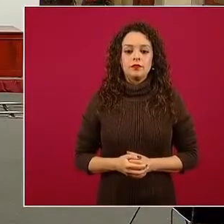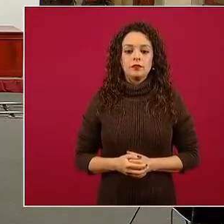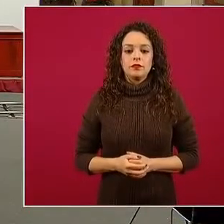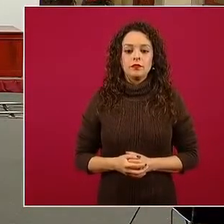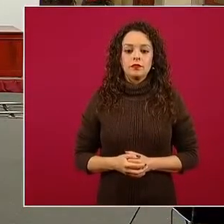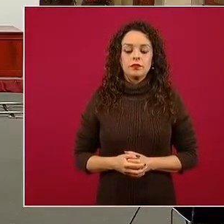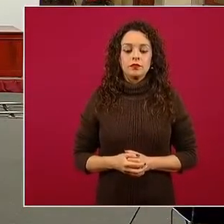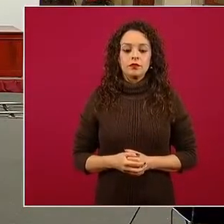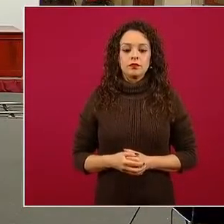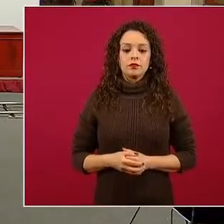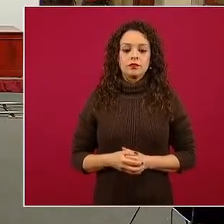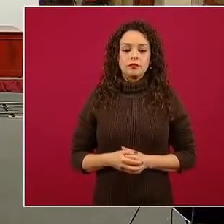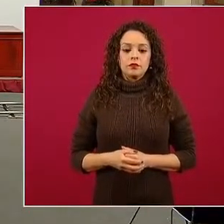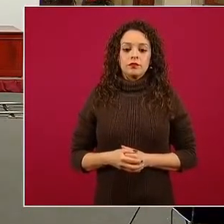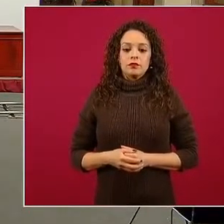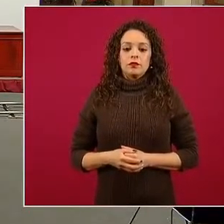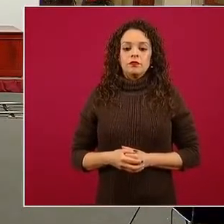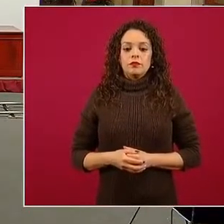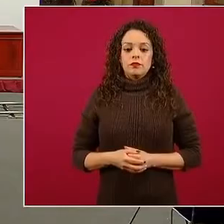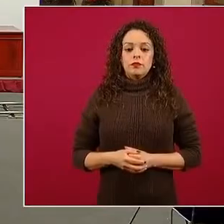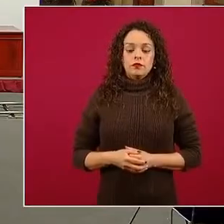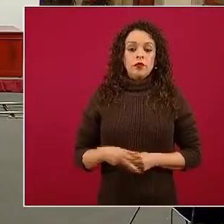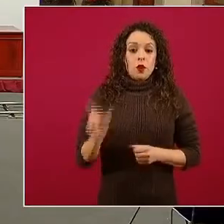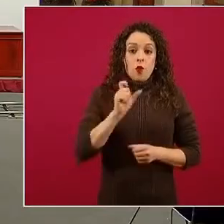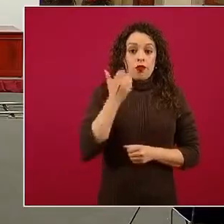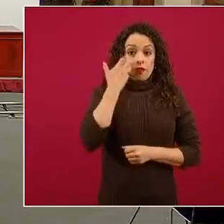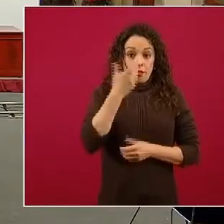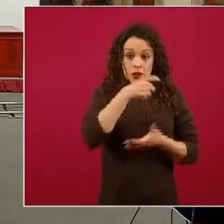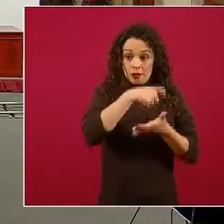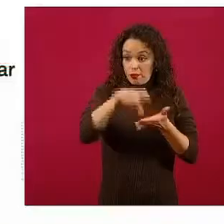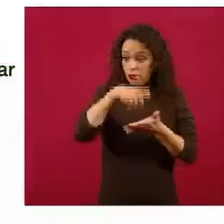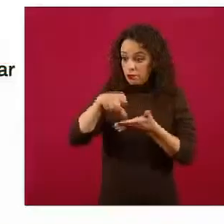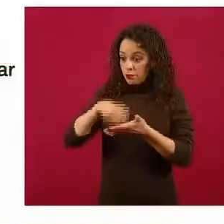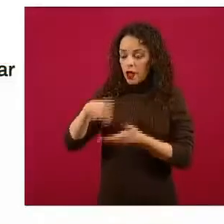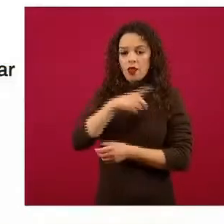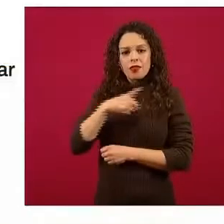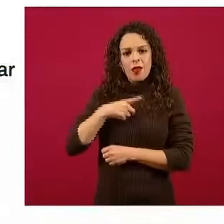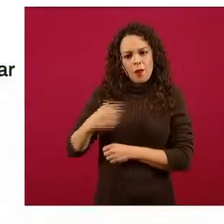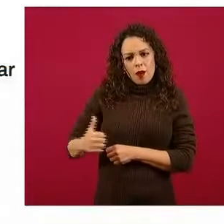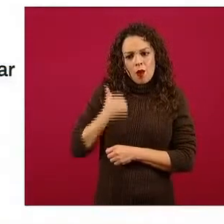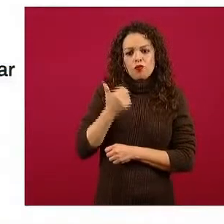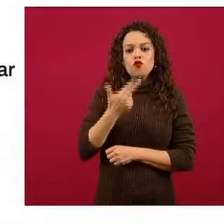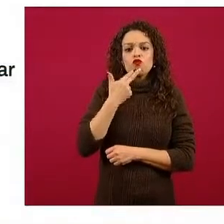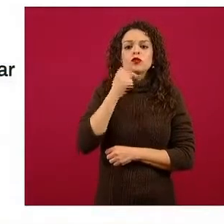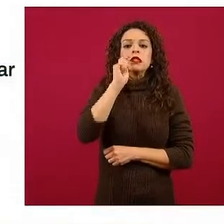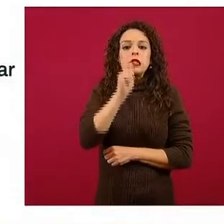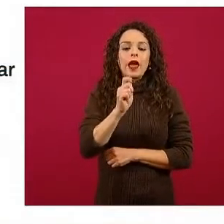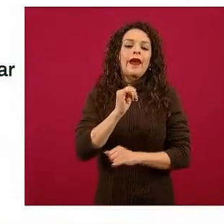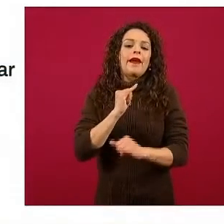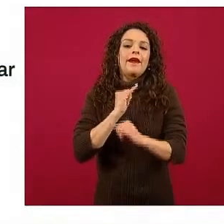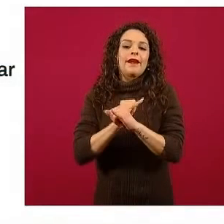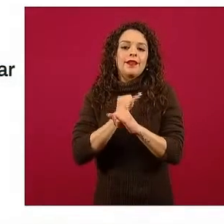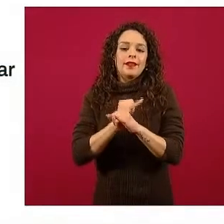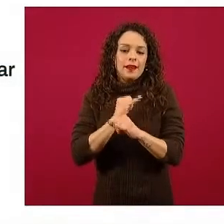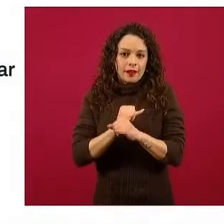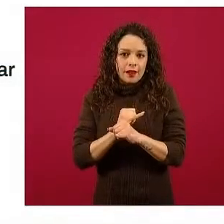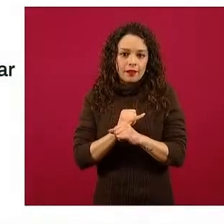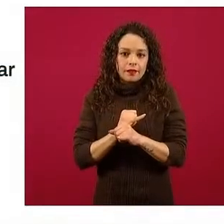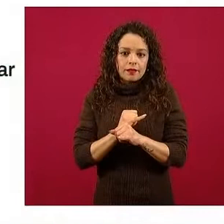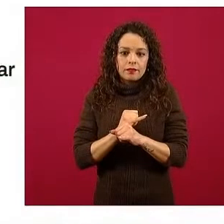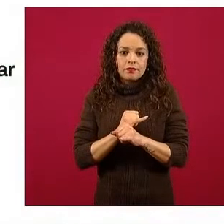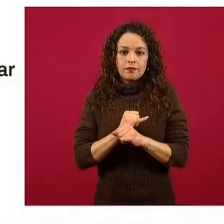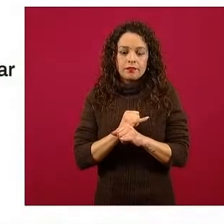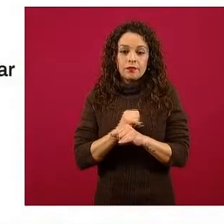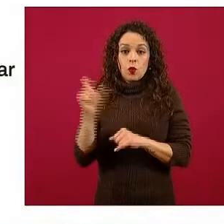realizarlas aprovechando los recursos existentes cuando esto es posible, con plataformas electrónicas. Cuando por alguna razón no